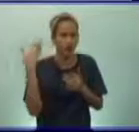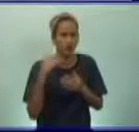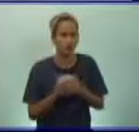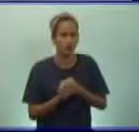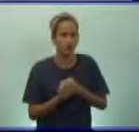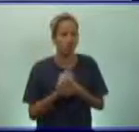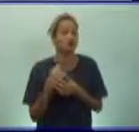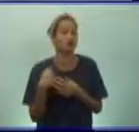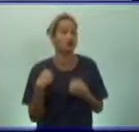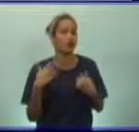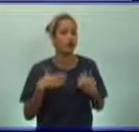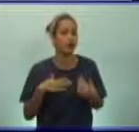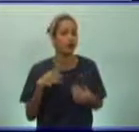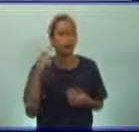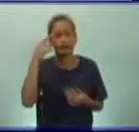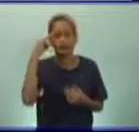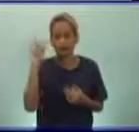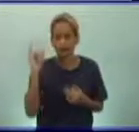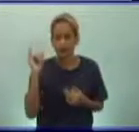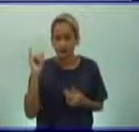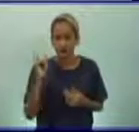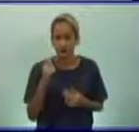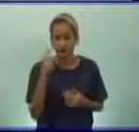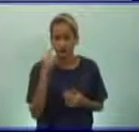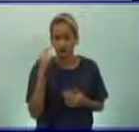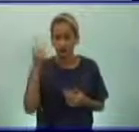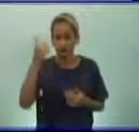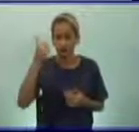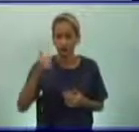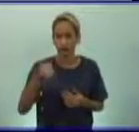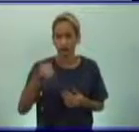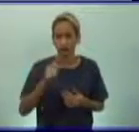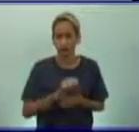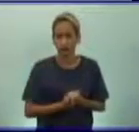Confío en que sí. Observen bien.